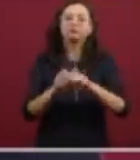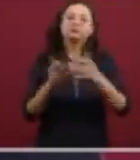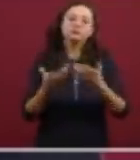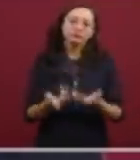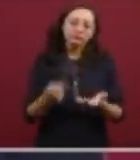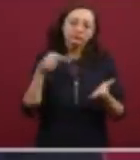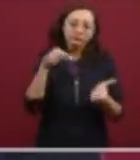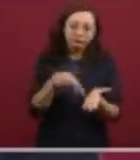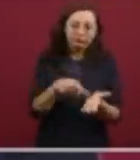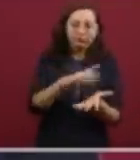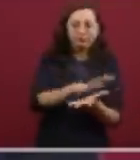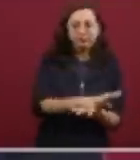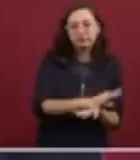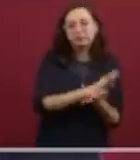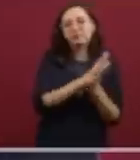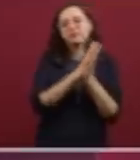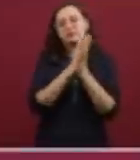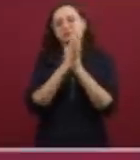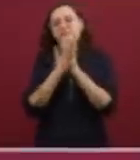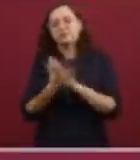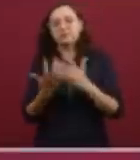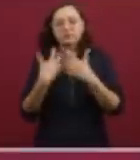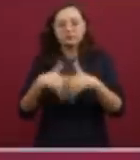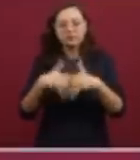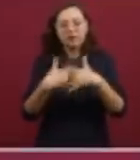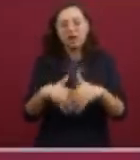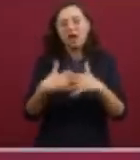permite a la vez producir la urea,